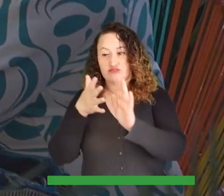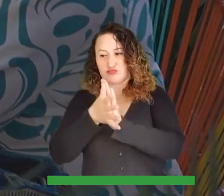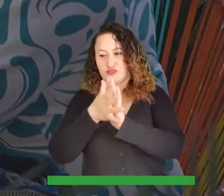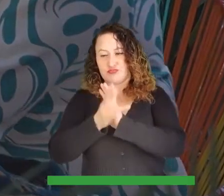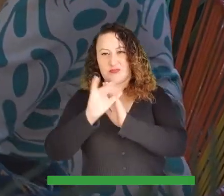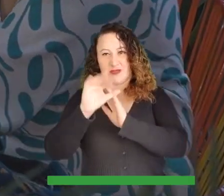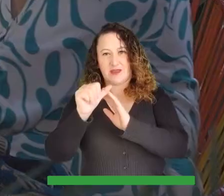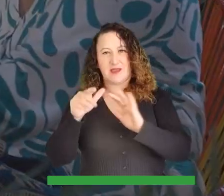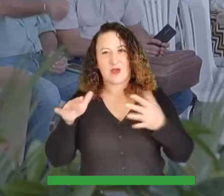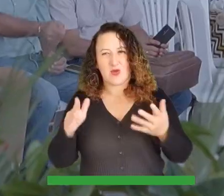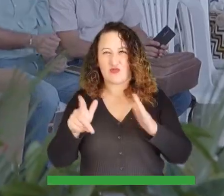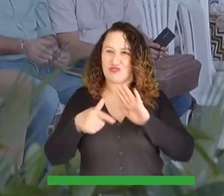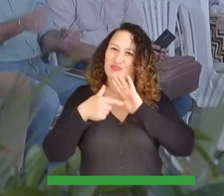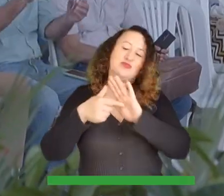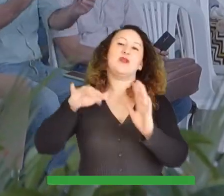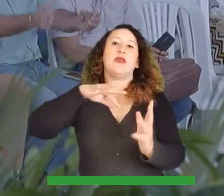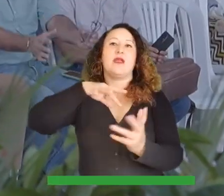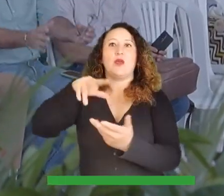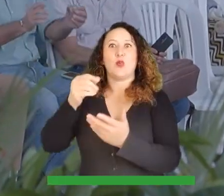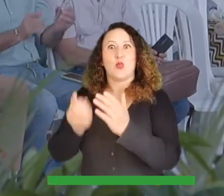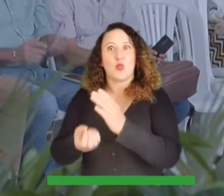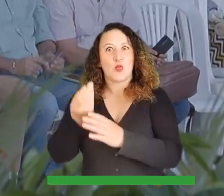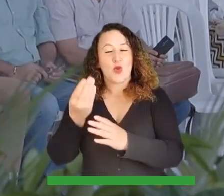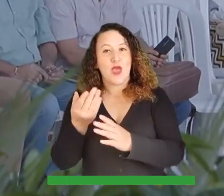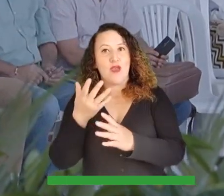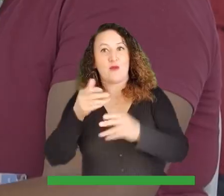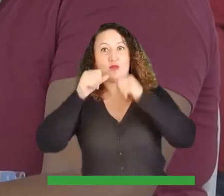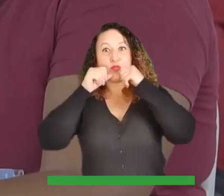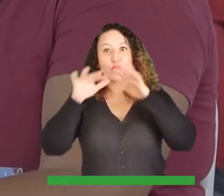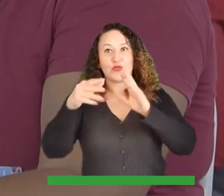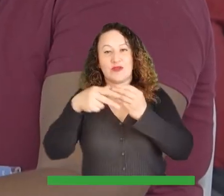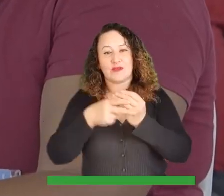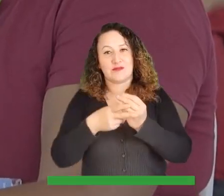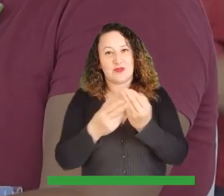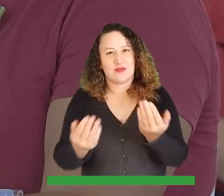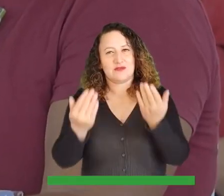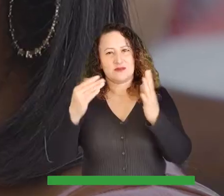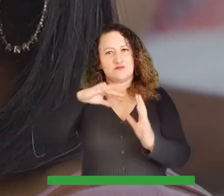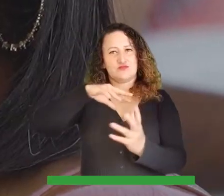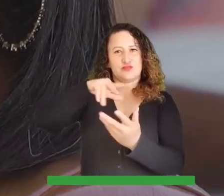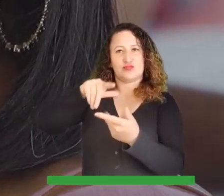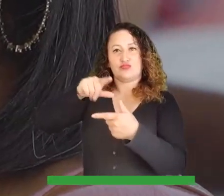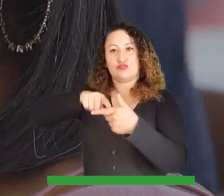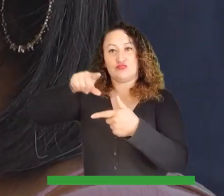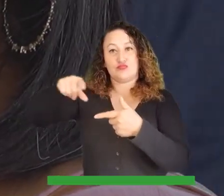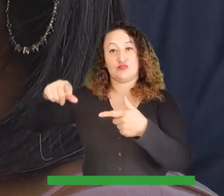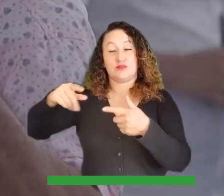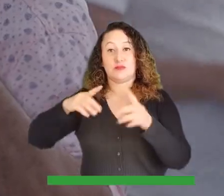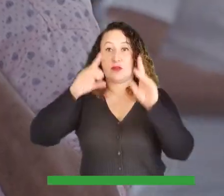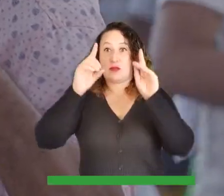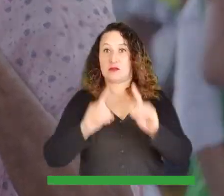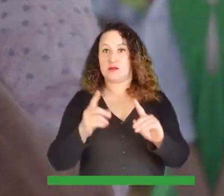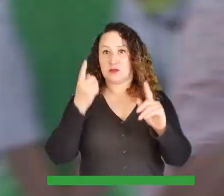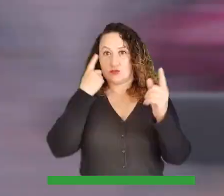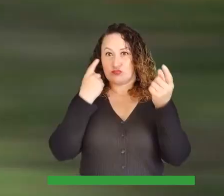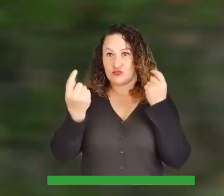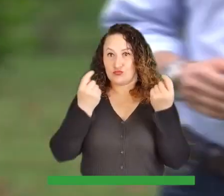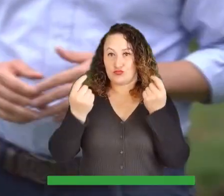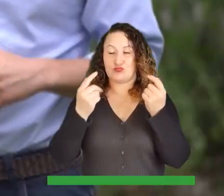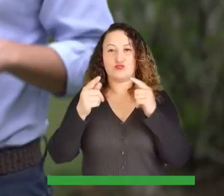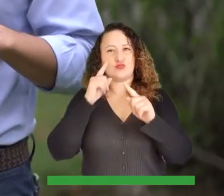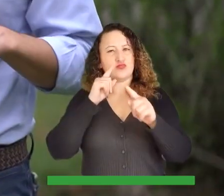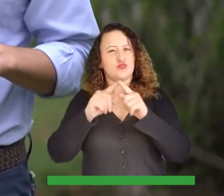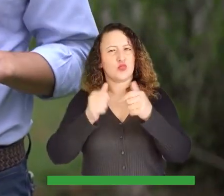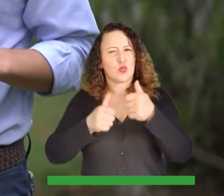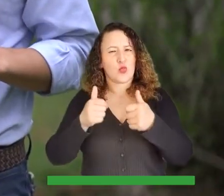el geoportal sanitario y fitosanitario, la nueva herramienta pública de información geoestadística para la toma de decisiones